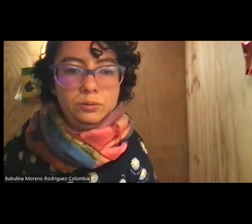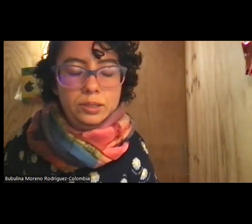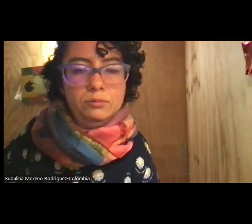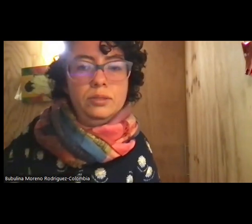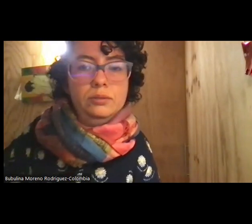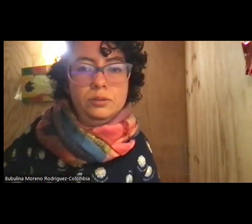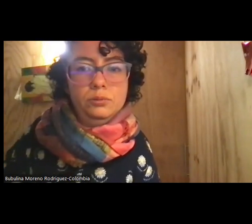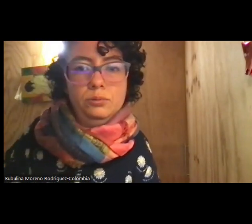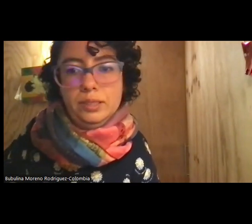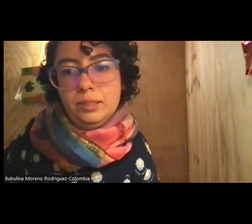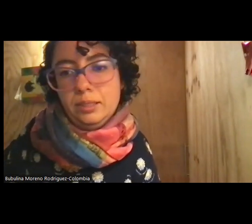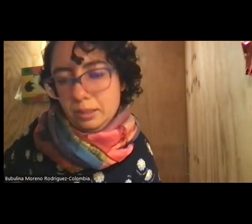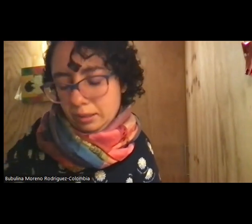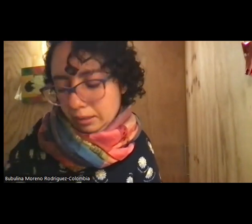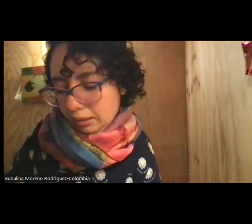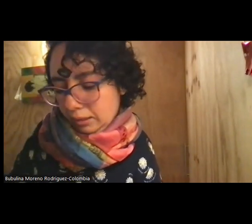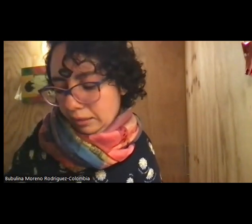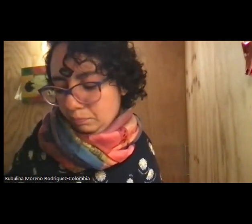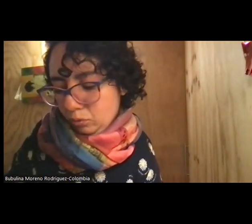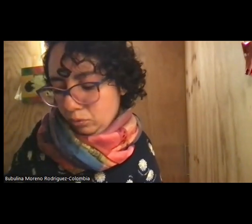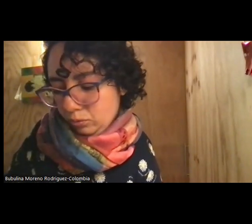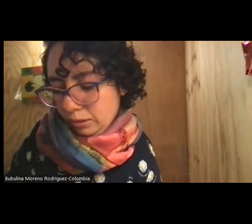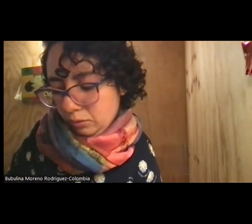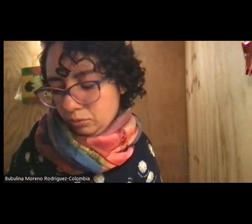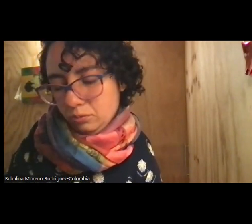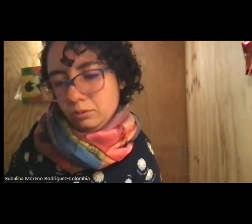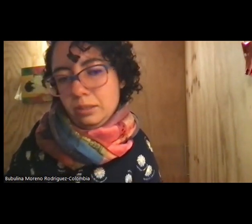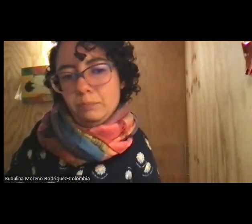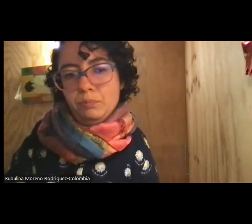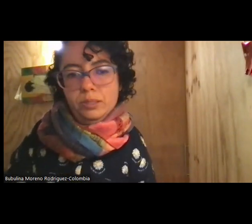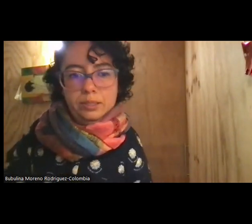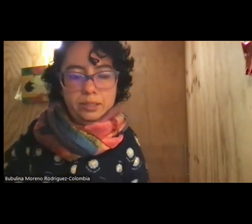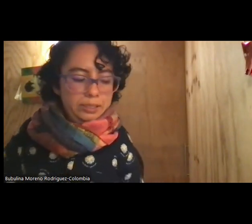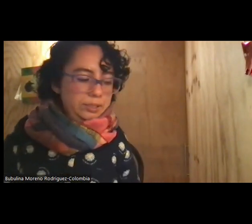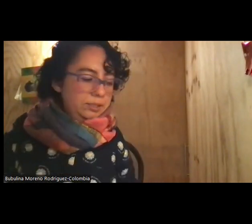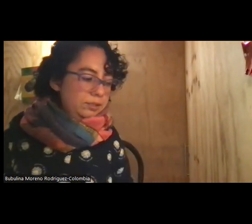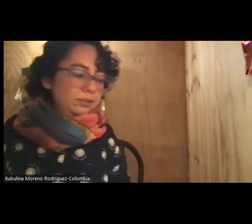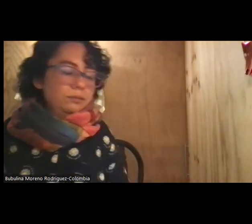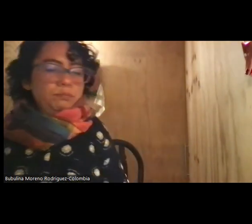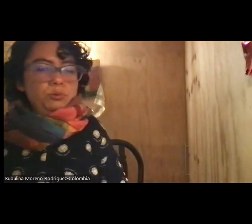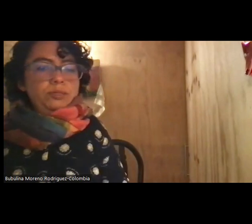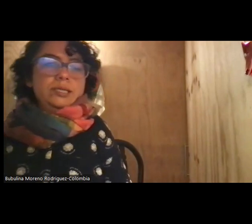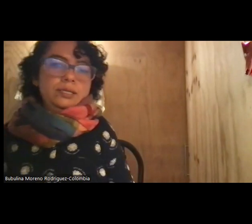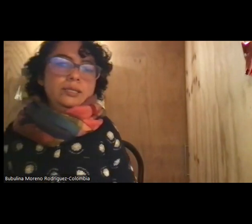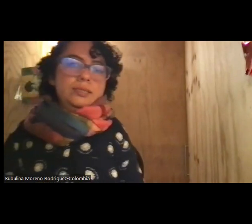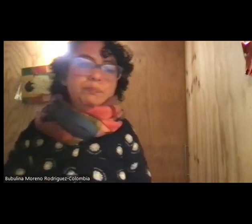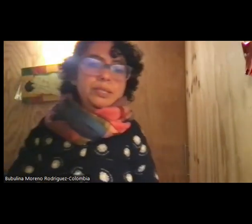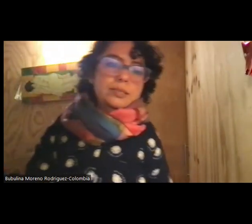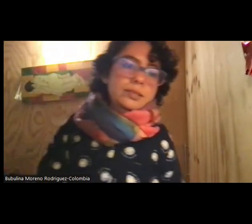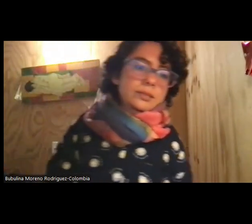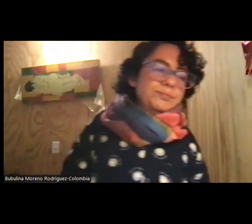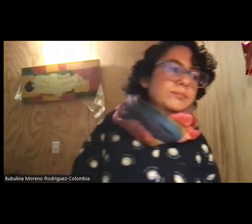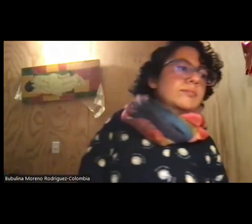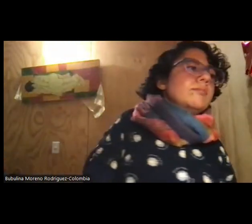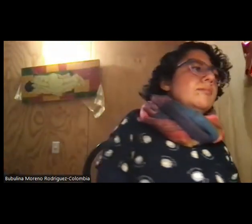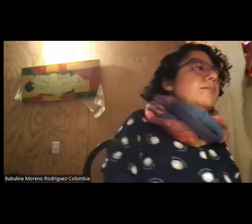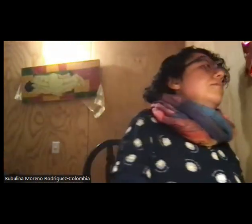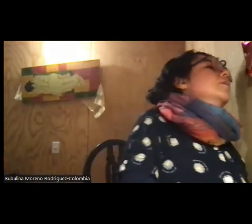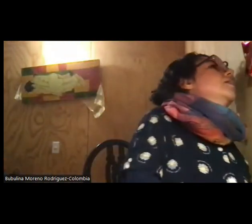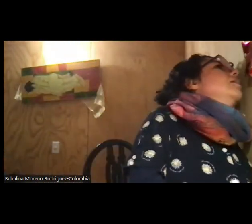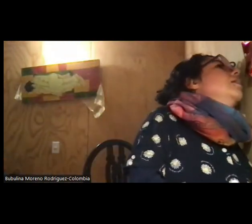Buenaventura cuando estuve en el apoyo con la construcción de la política pública de